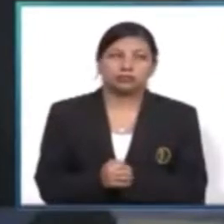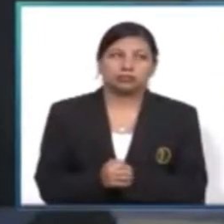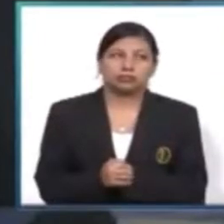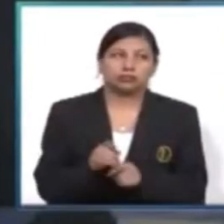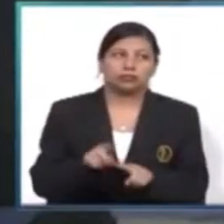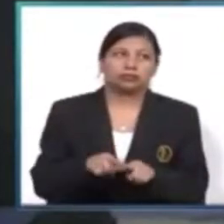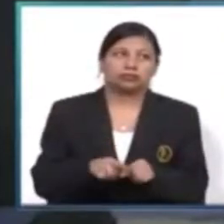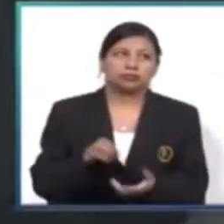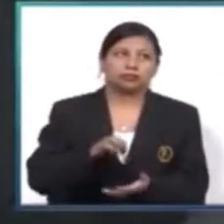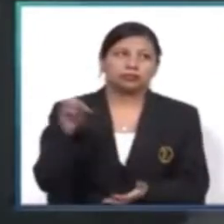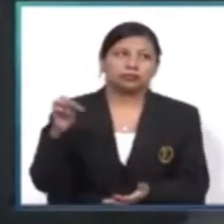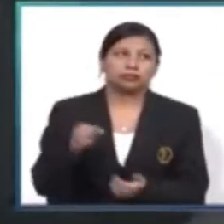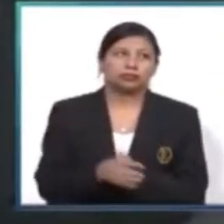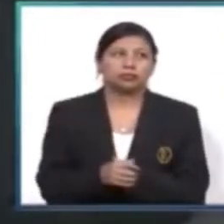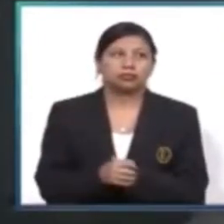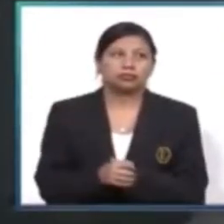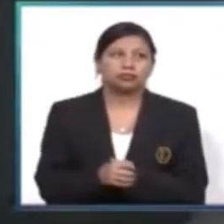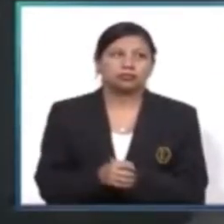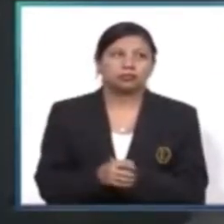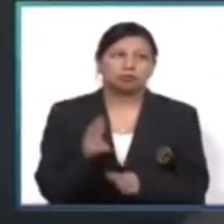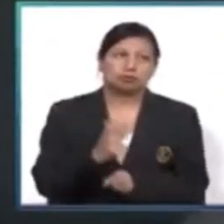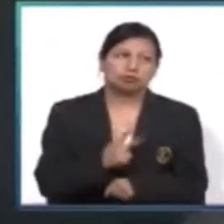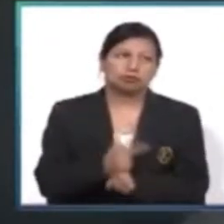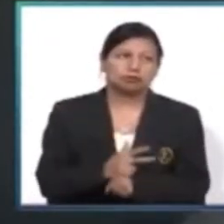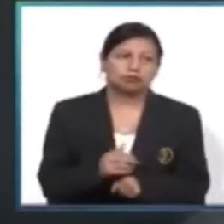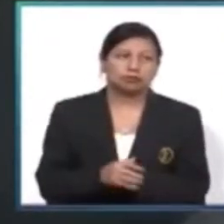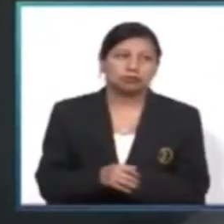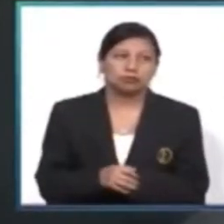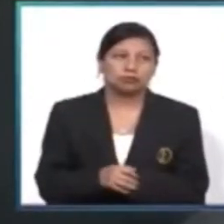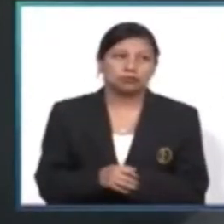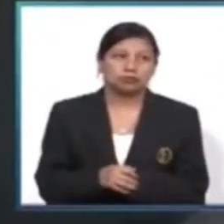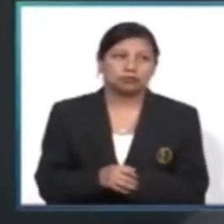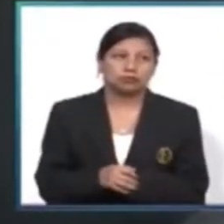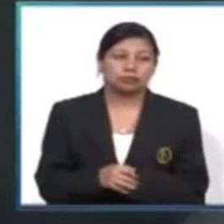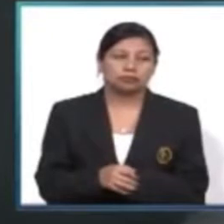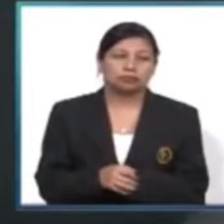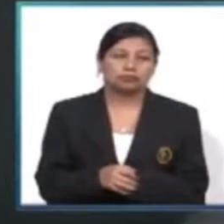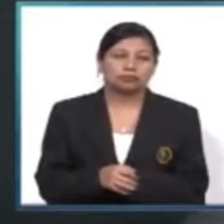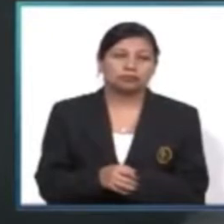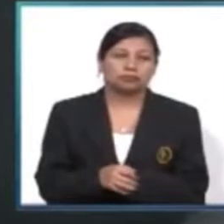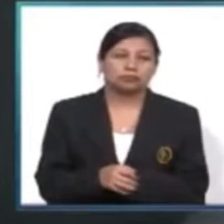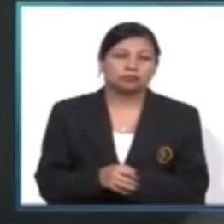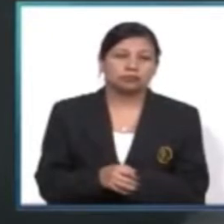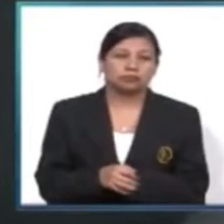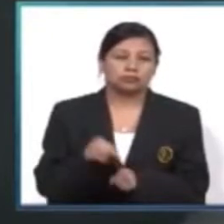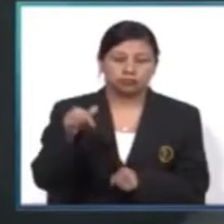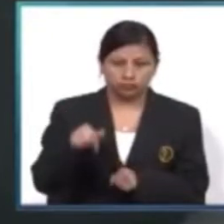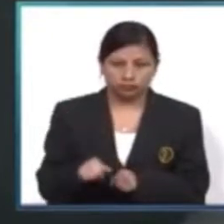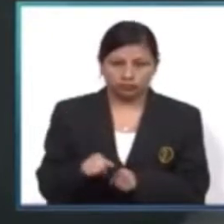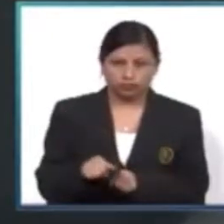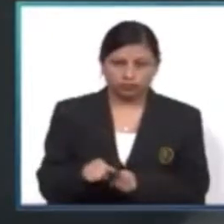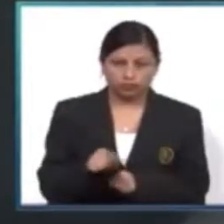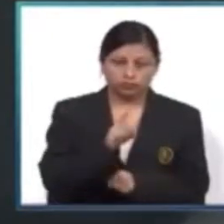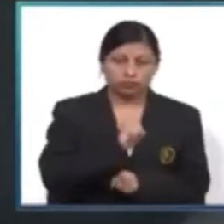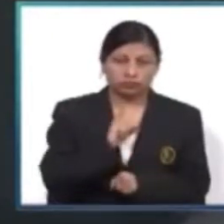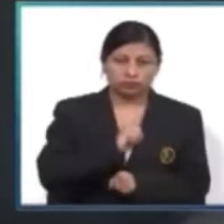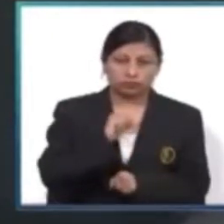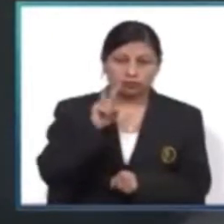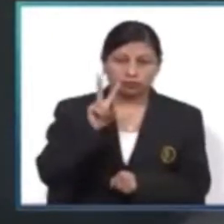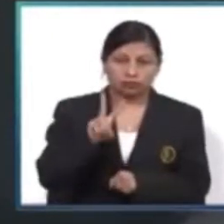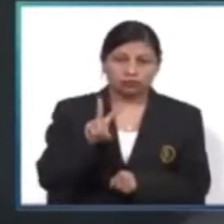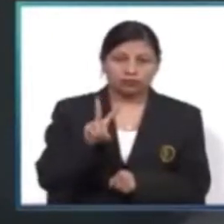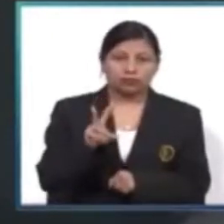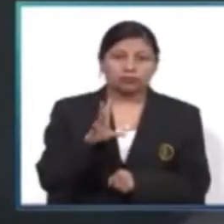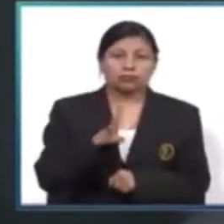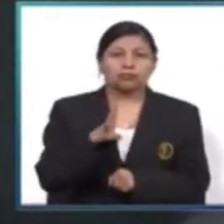Depende en qué país estaría. Aquí en Guatemala. Bueno, si en este momento las únicas dos vacunas que